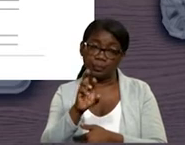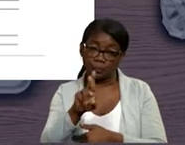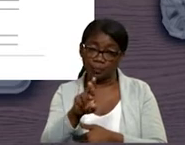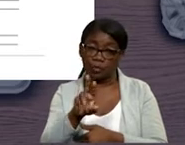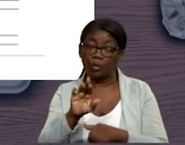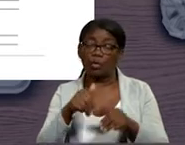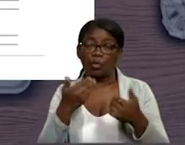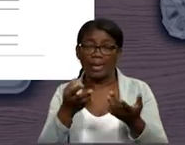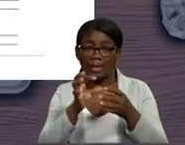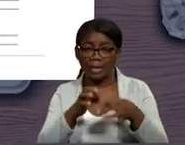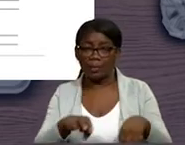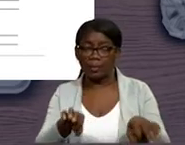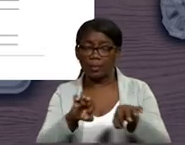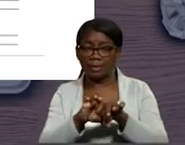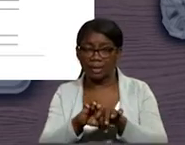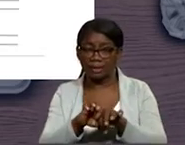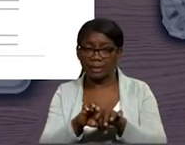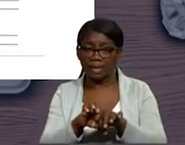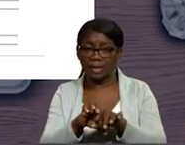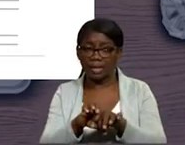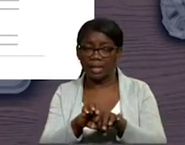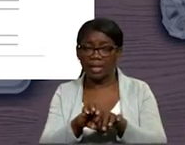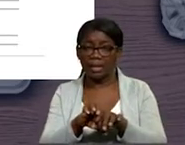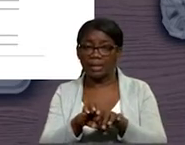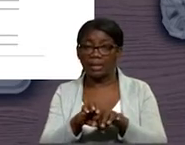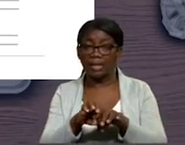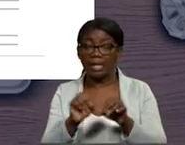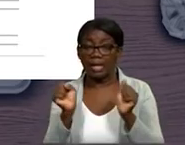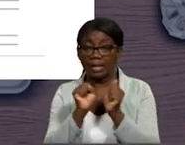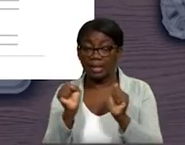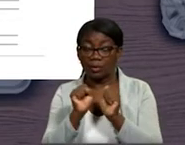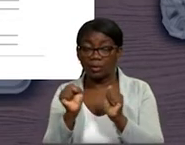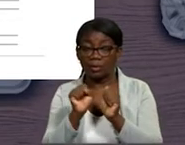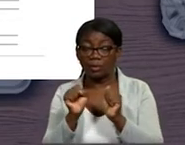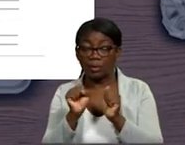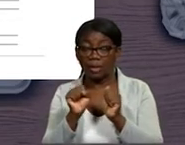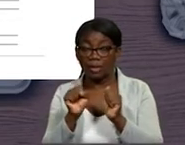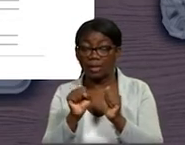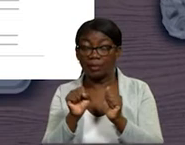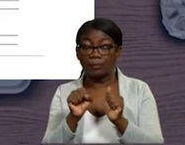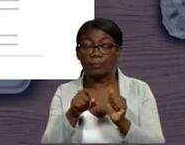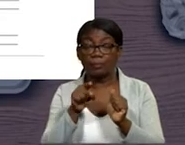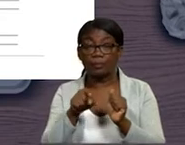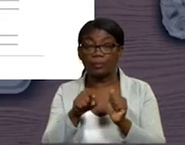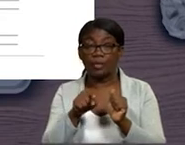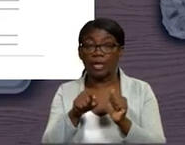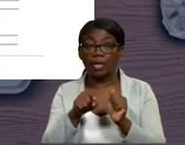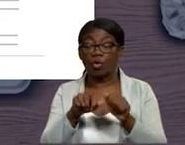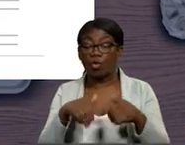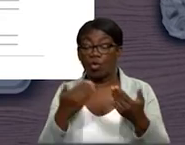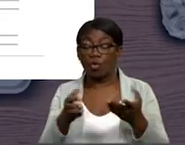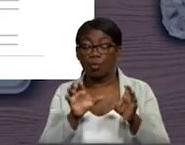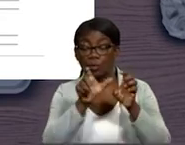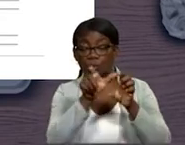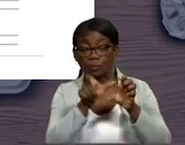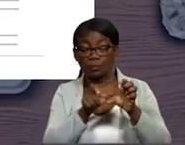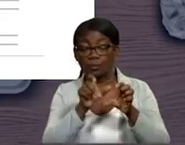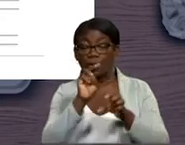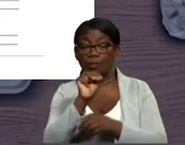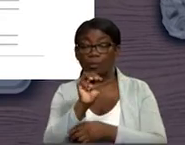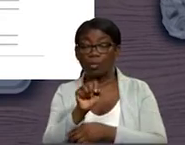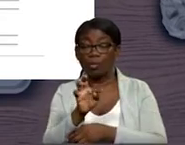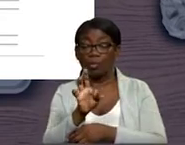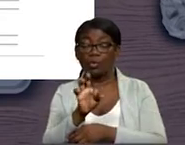¿ok? En el caso del ventilador, el funcionamiento del motor, ¿ok? Si el